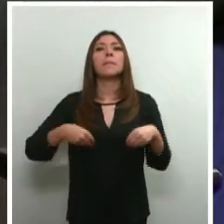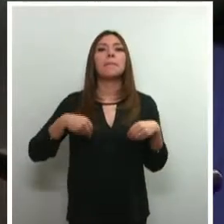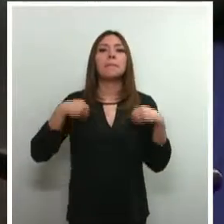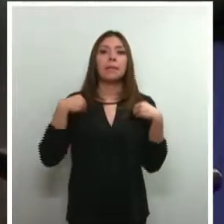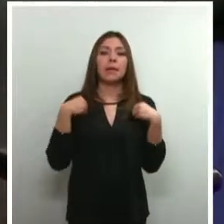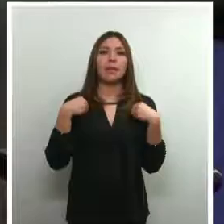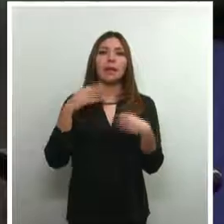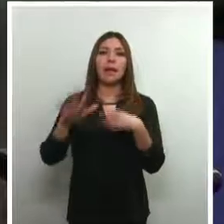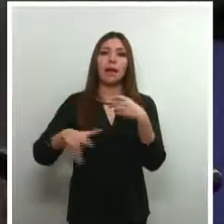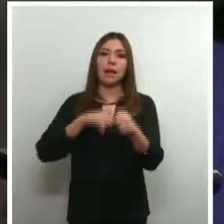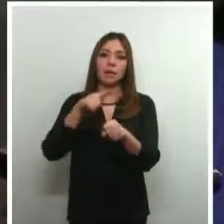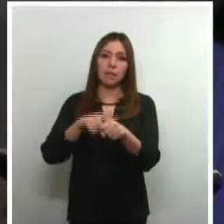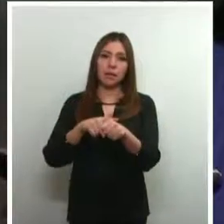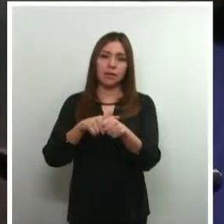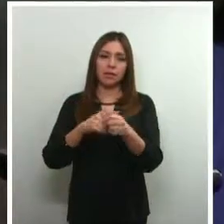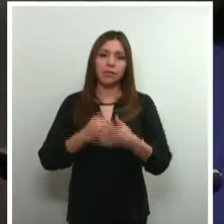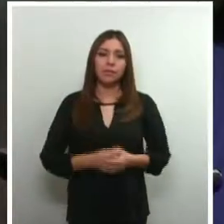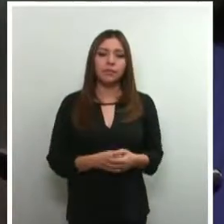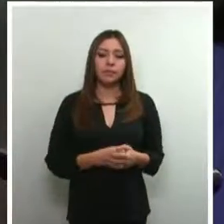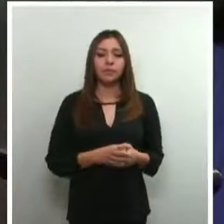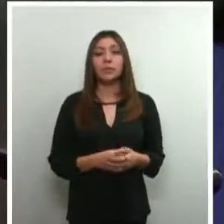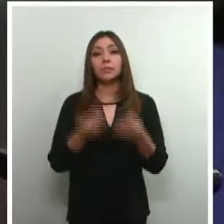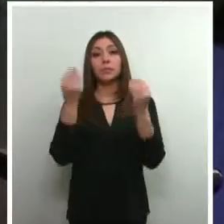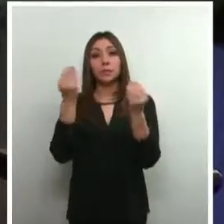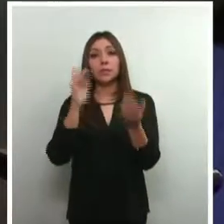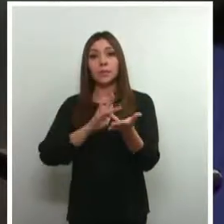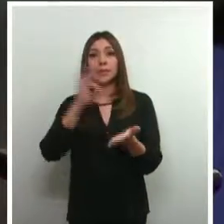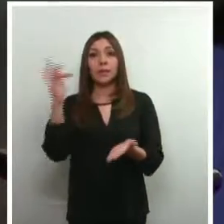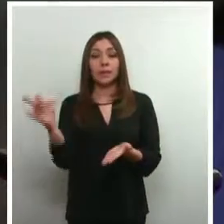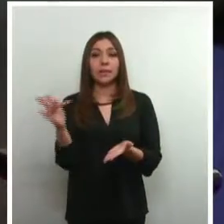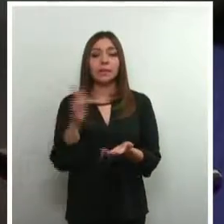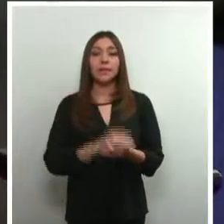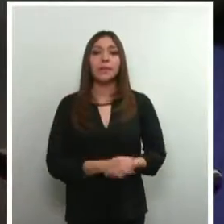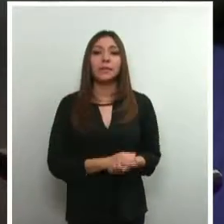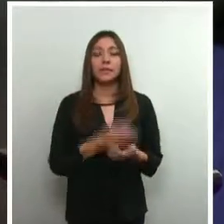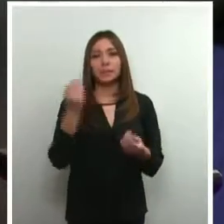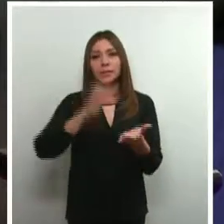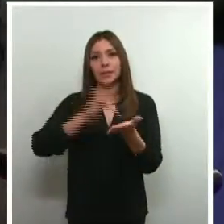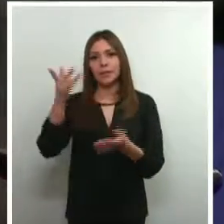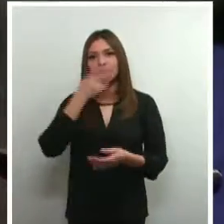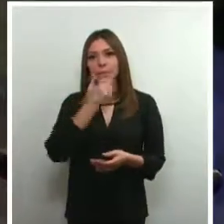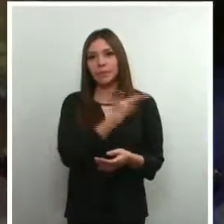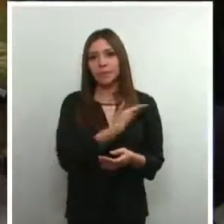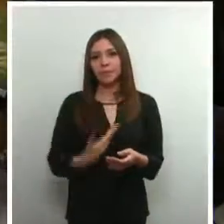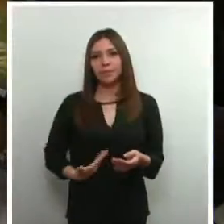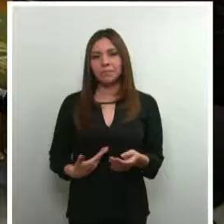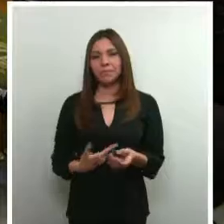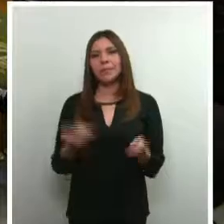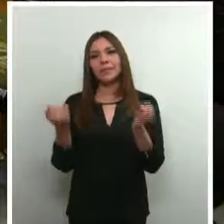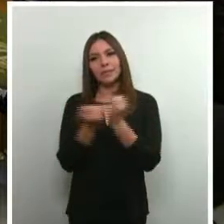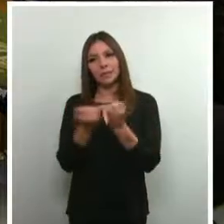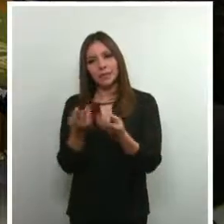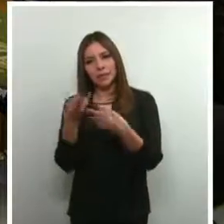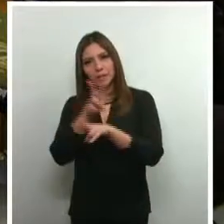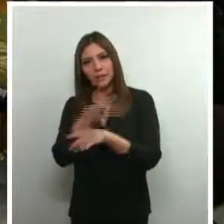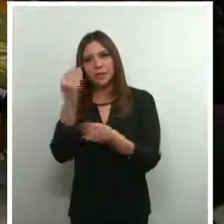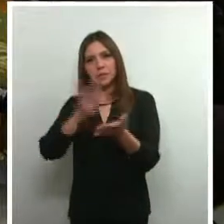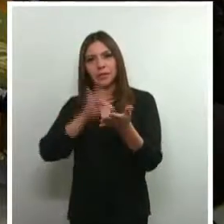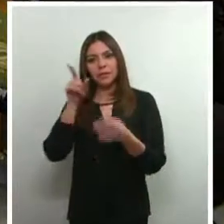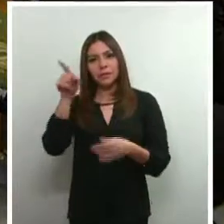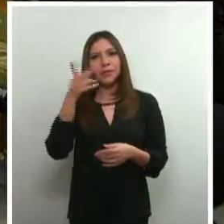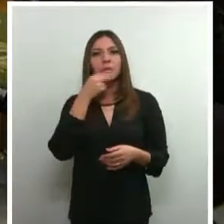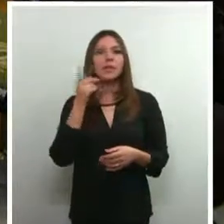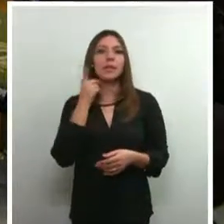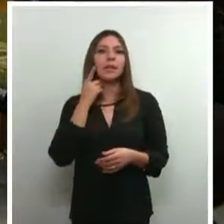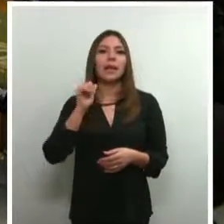de los animales. Muchas gracias, presidente. Al contrario, muchas gracias a usted, diputado Alejandro